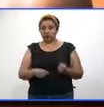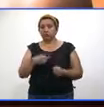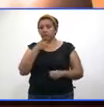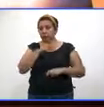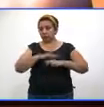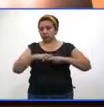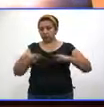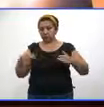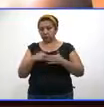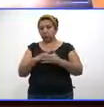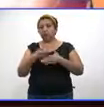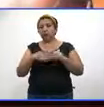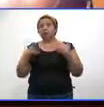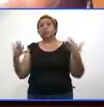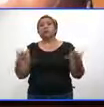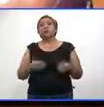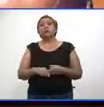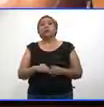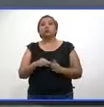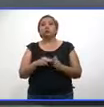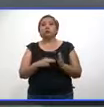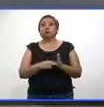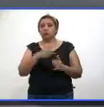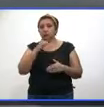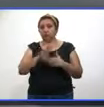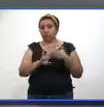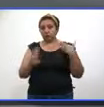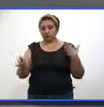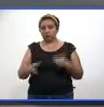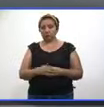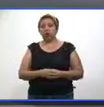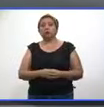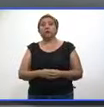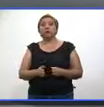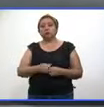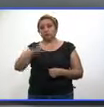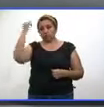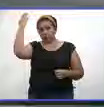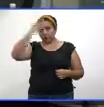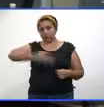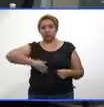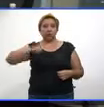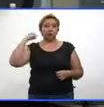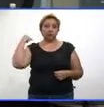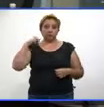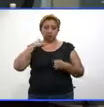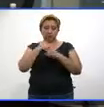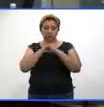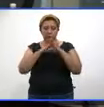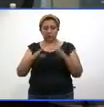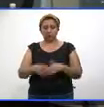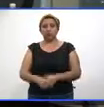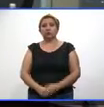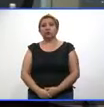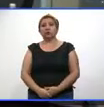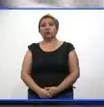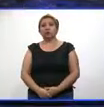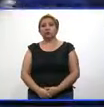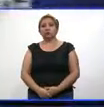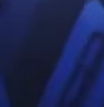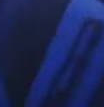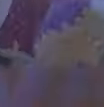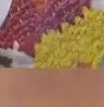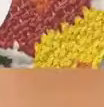vincularán a proceso y se le aplicarán la medida cautelar de prisión preventiva oficiosa. Con imágenes de Joaquín Martínez, César Gómez, Teleyucatán te informa.